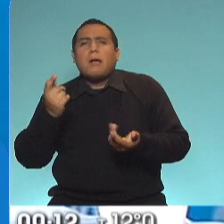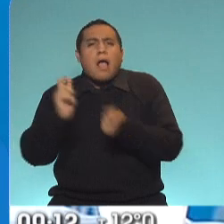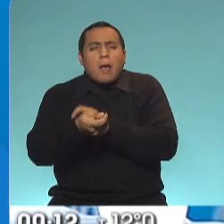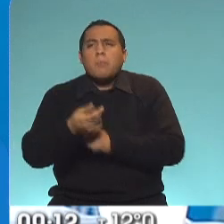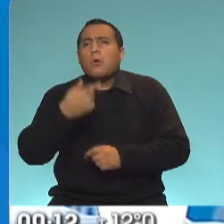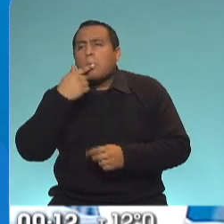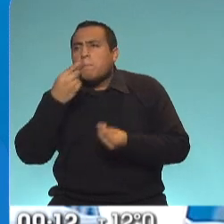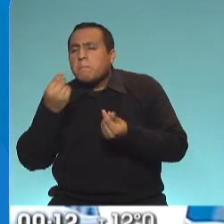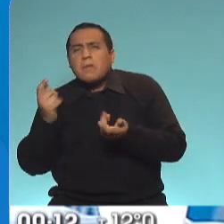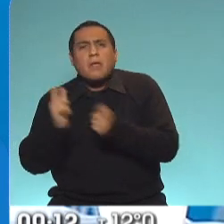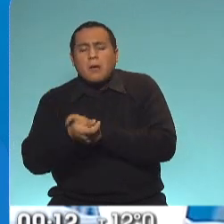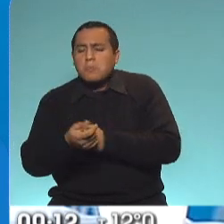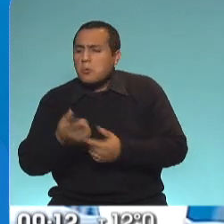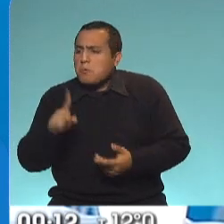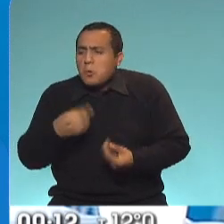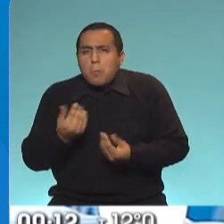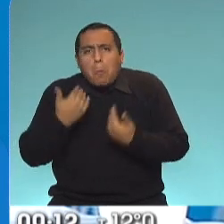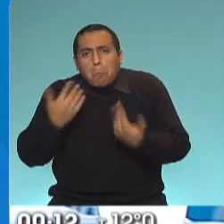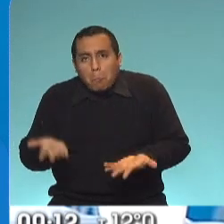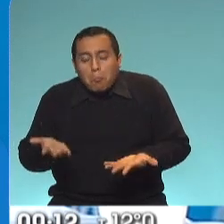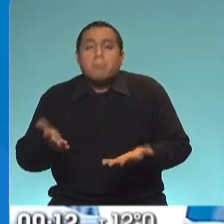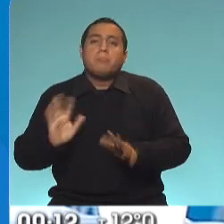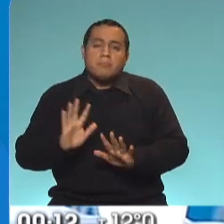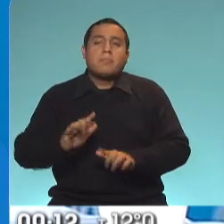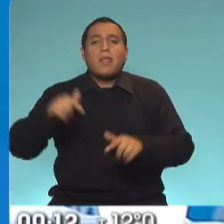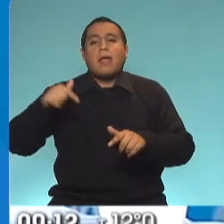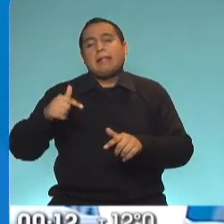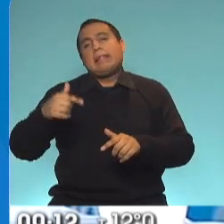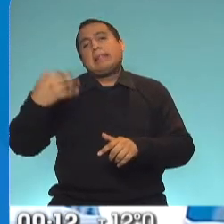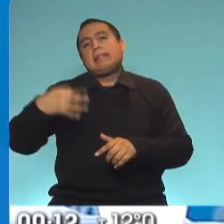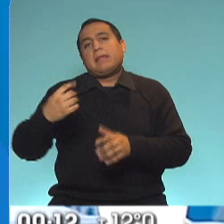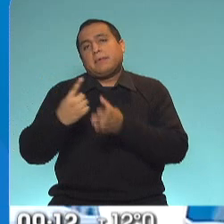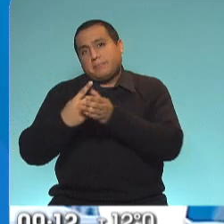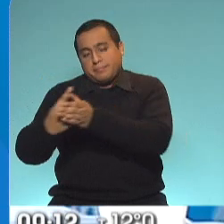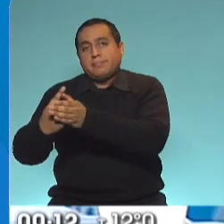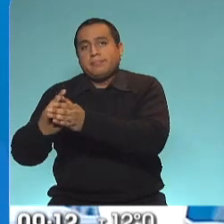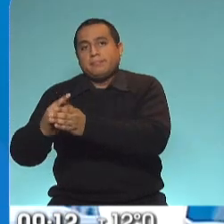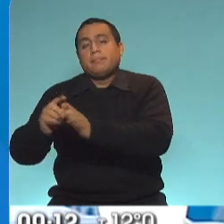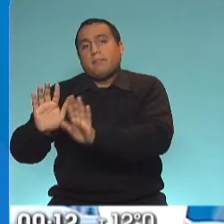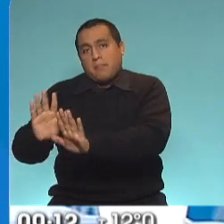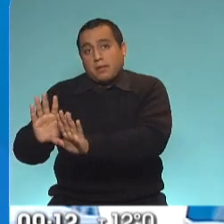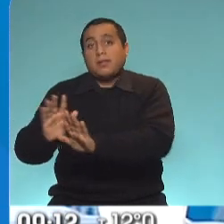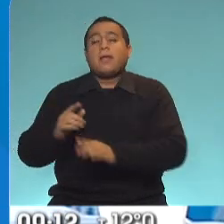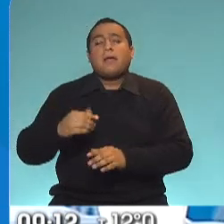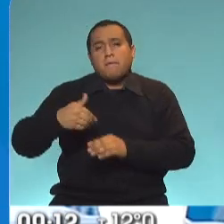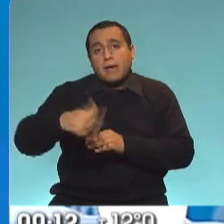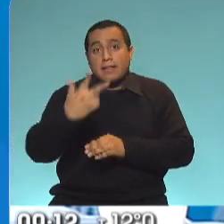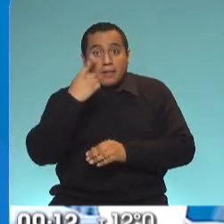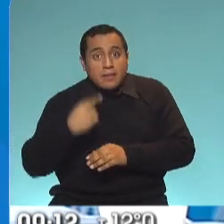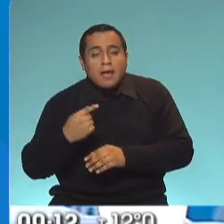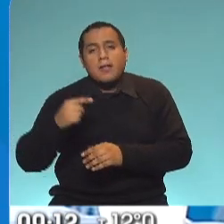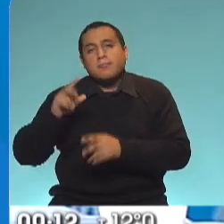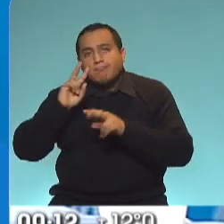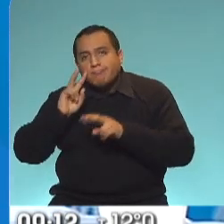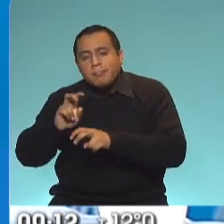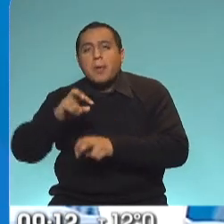causa no explicada, en ese caso se promueve el aislamiento y la PCR al tercer día. En aquellos lugares